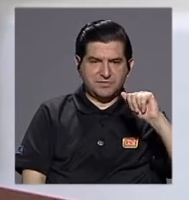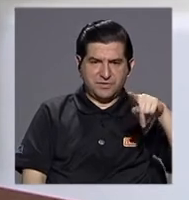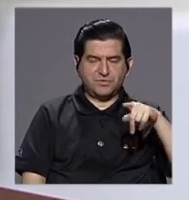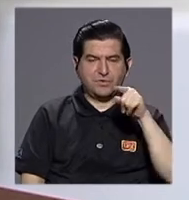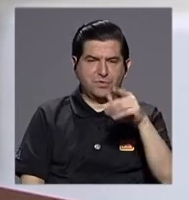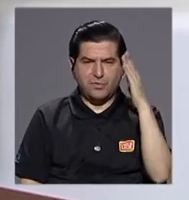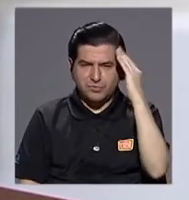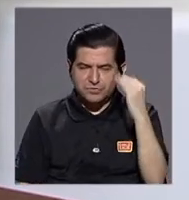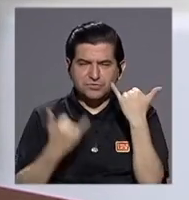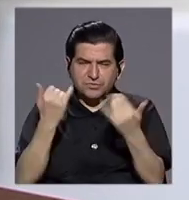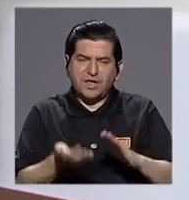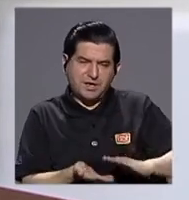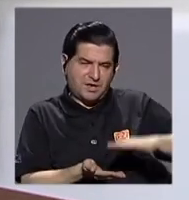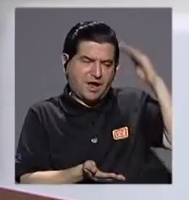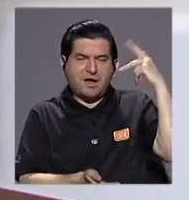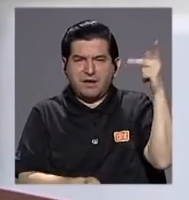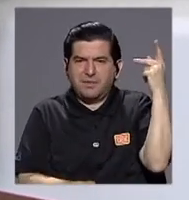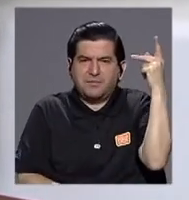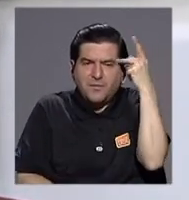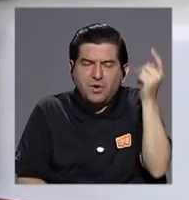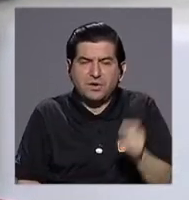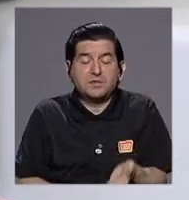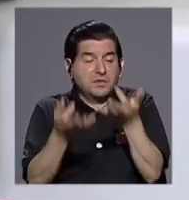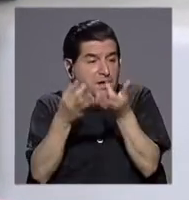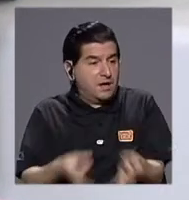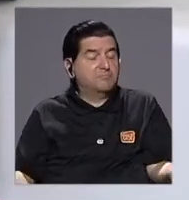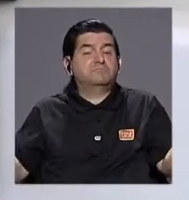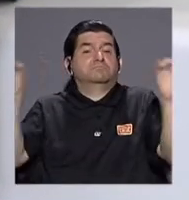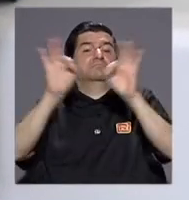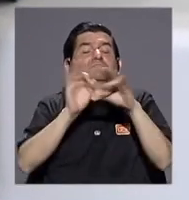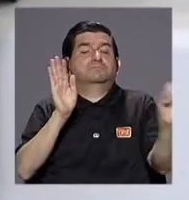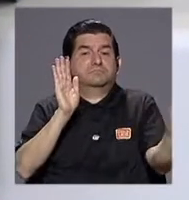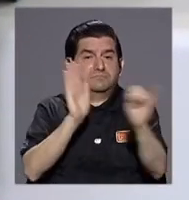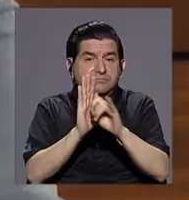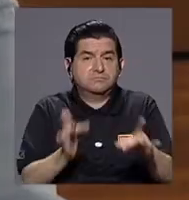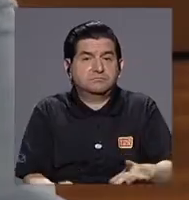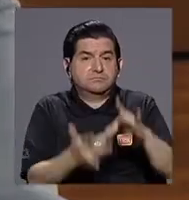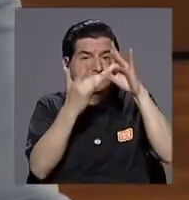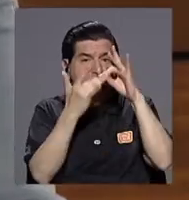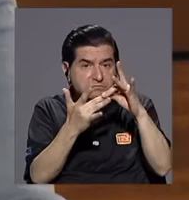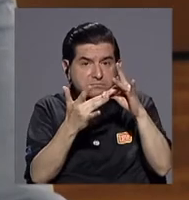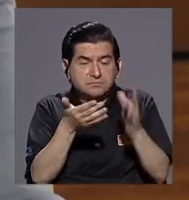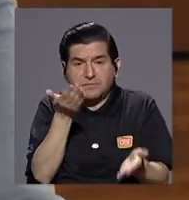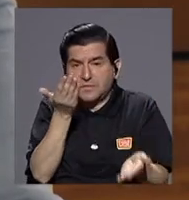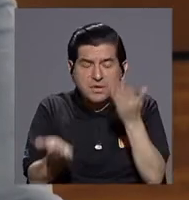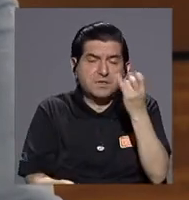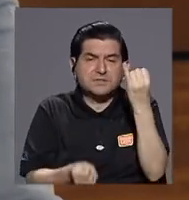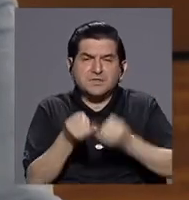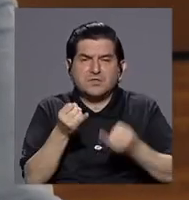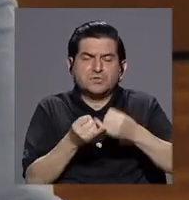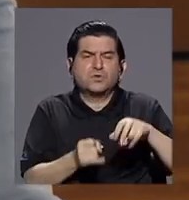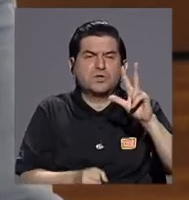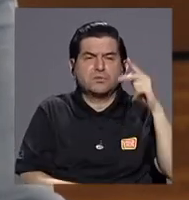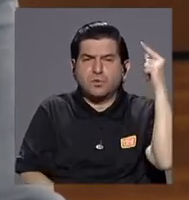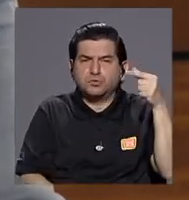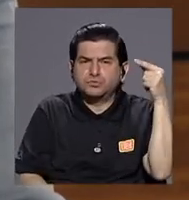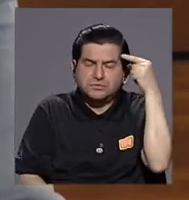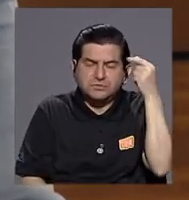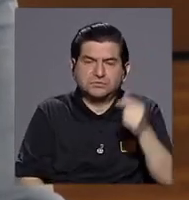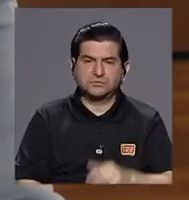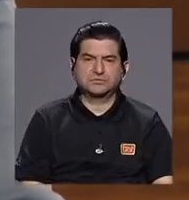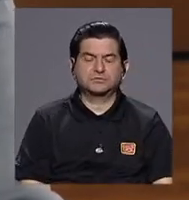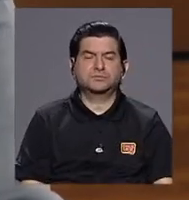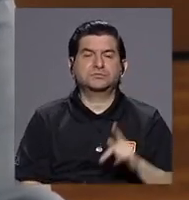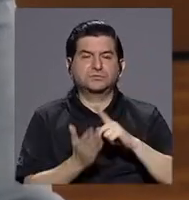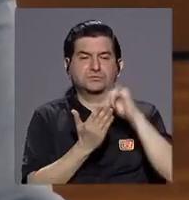experiencia acumulada en política que es fundamental y que hemos identificado, sobre todo, tal vez en los últimos tres gobiernos,